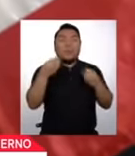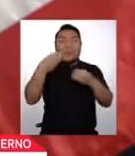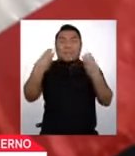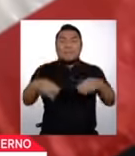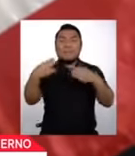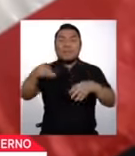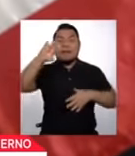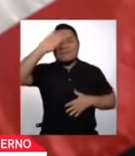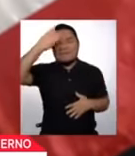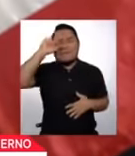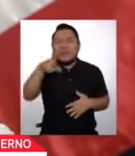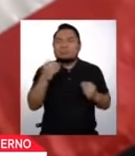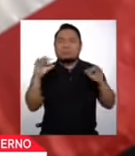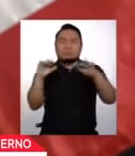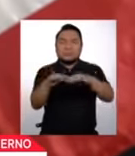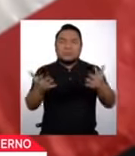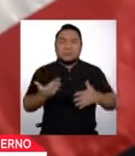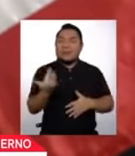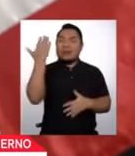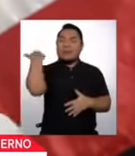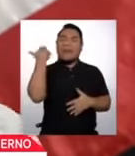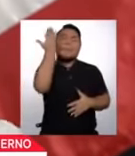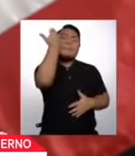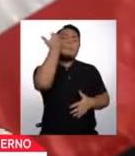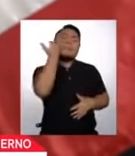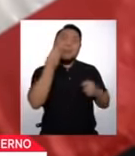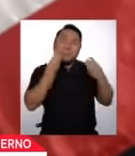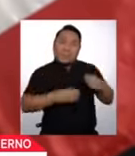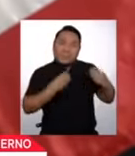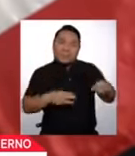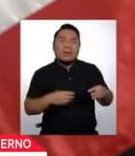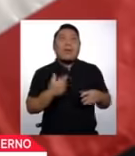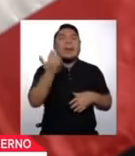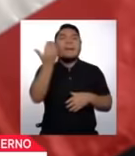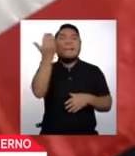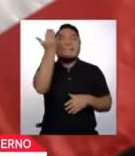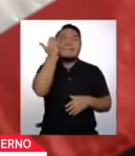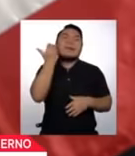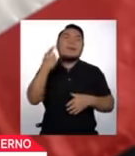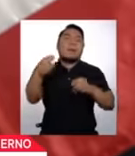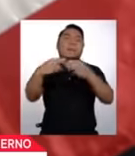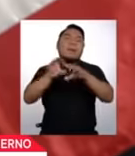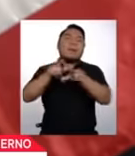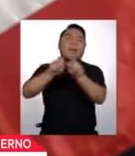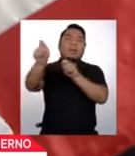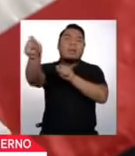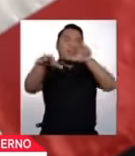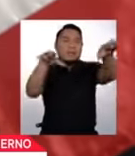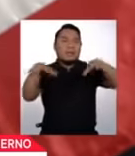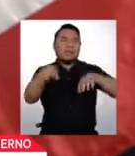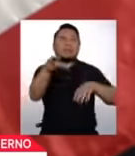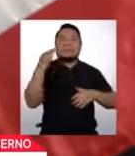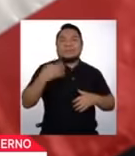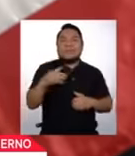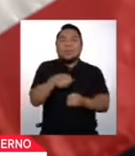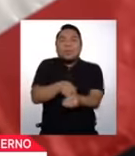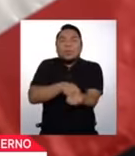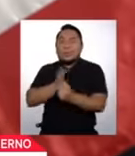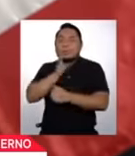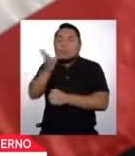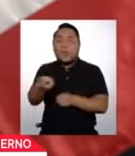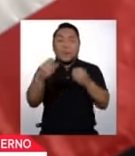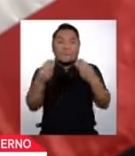en los mercados antiguos, los mercados de barrio, los mercados de mayoristas, esos mercados a los que uno siempre va, pero